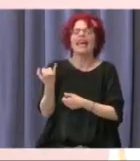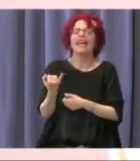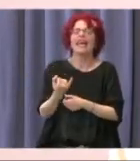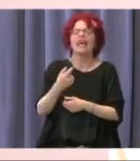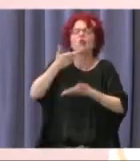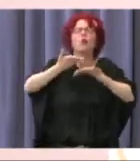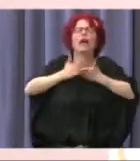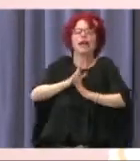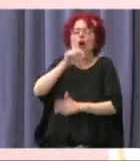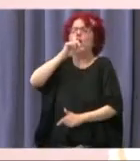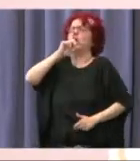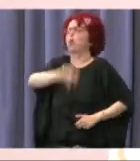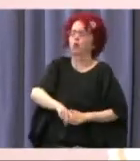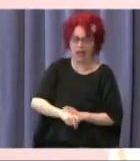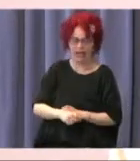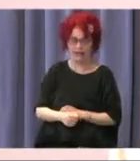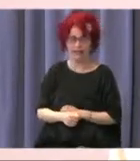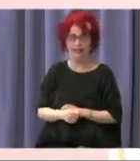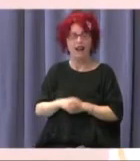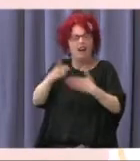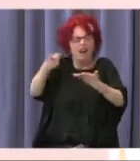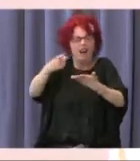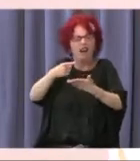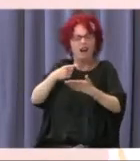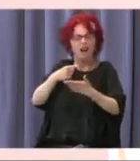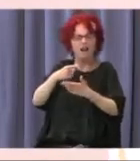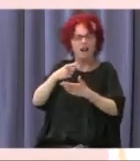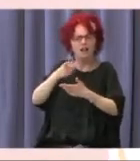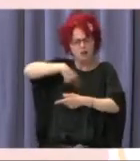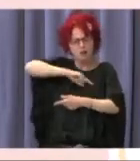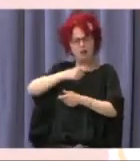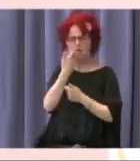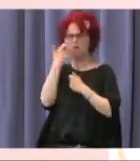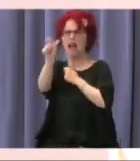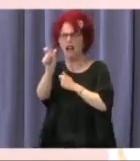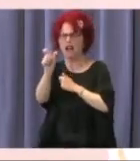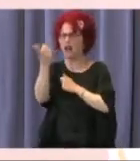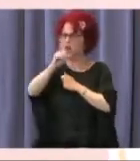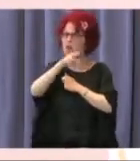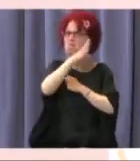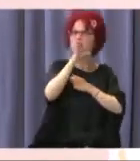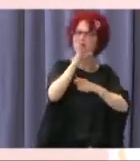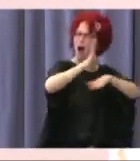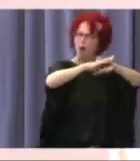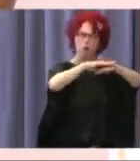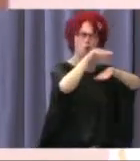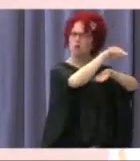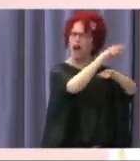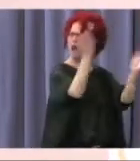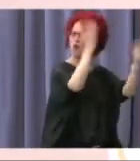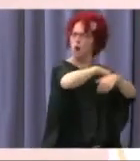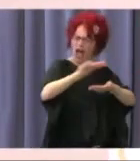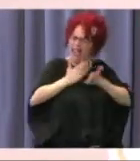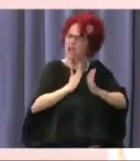Hijo de puta. Que no insultamos al hombre, insultamos a la mujer, que es su madre. Que esto ya tiene su lectura, ¿vale?